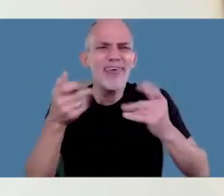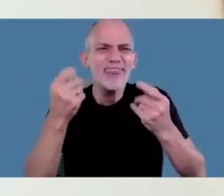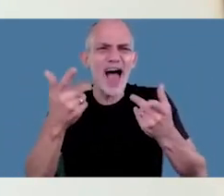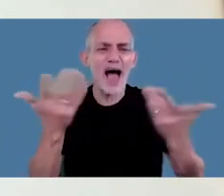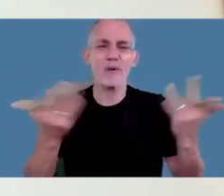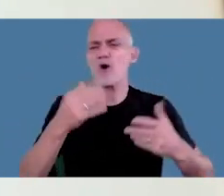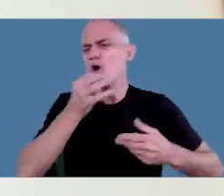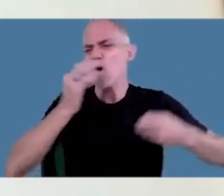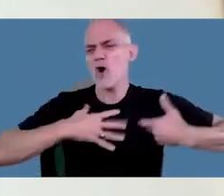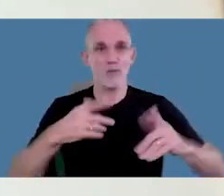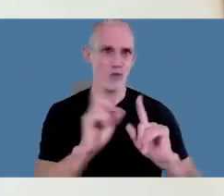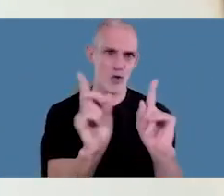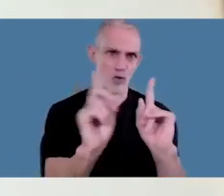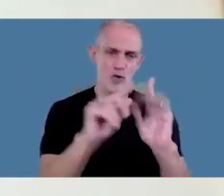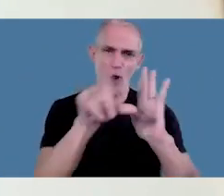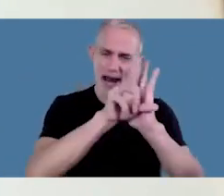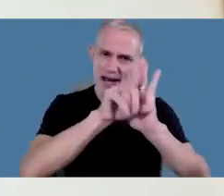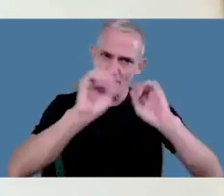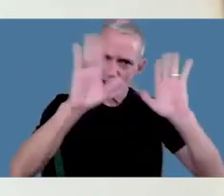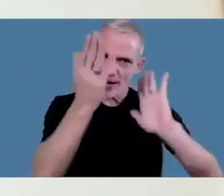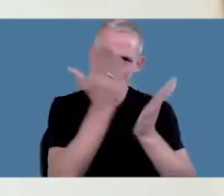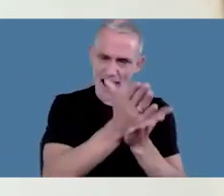nosotros queremos, y no es así.